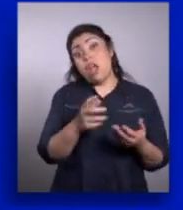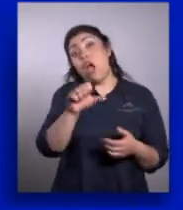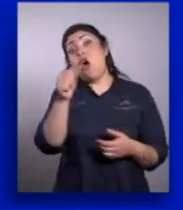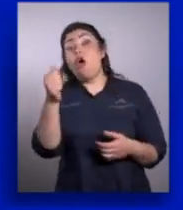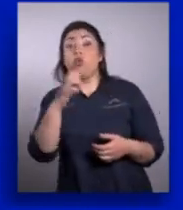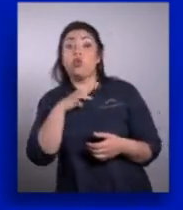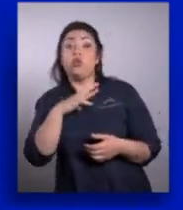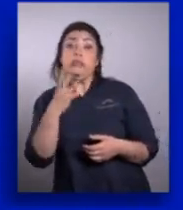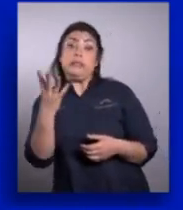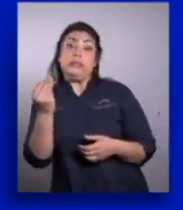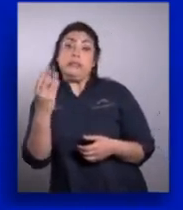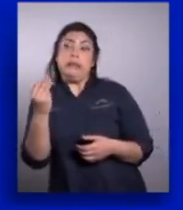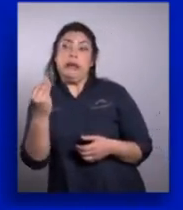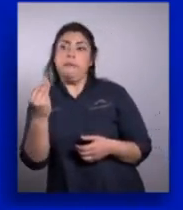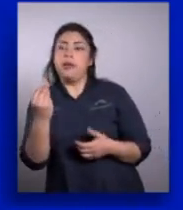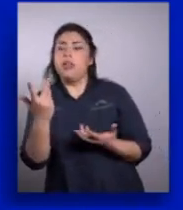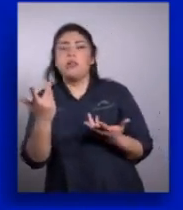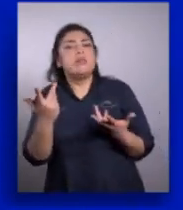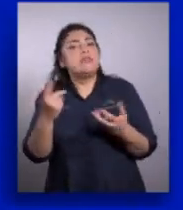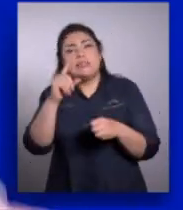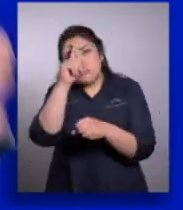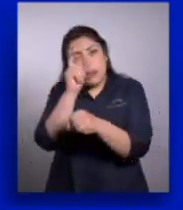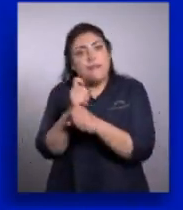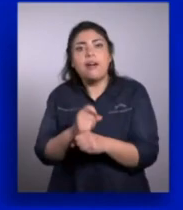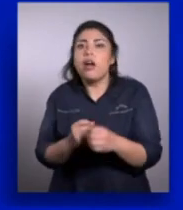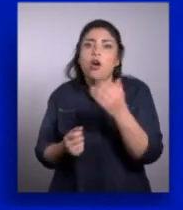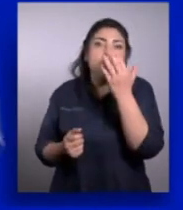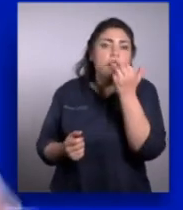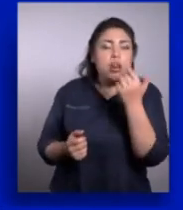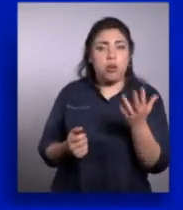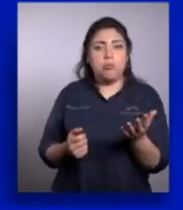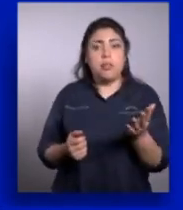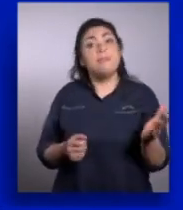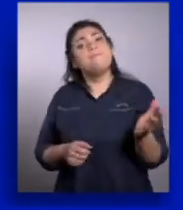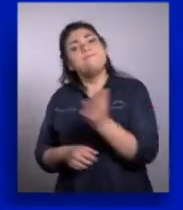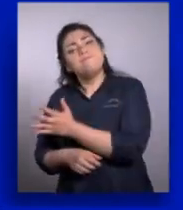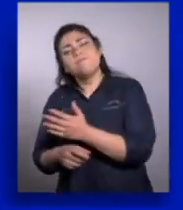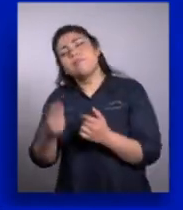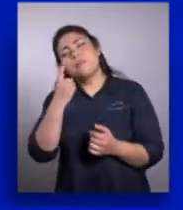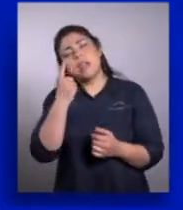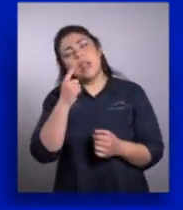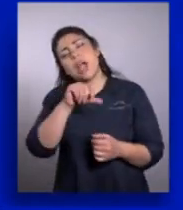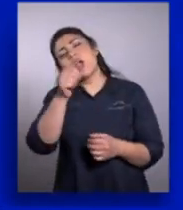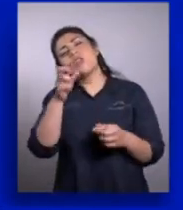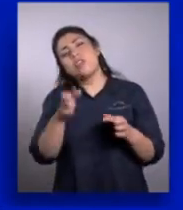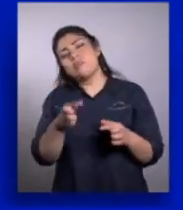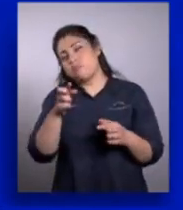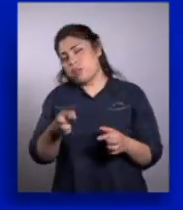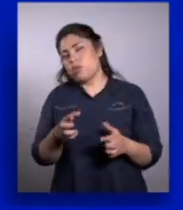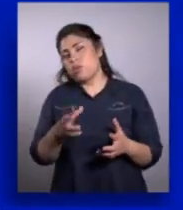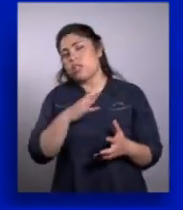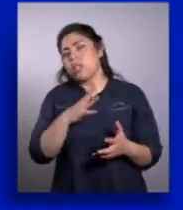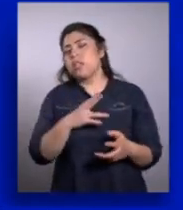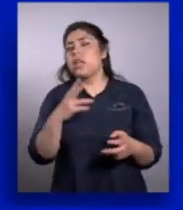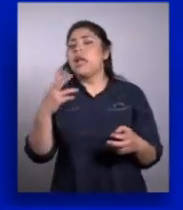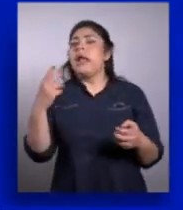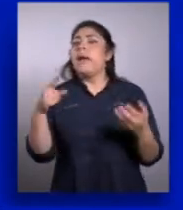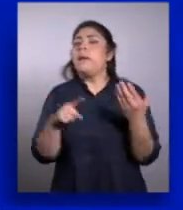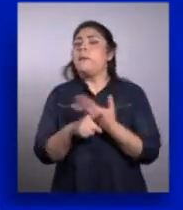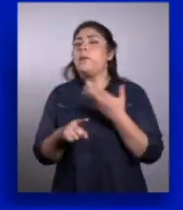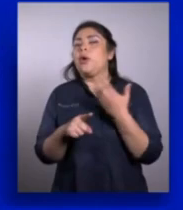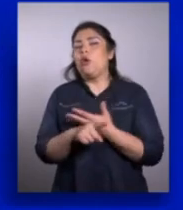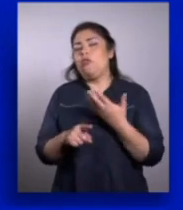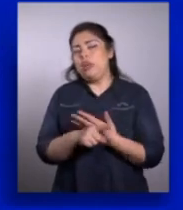tan tan serio sí por favor no me vaya mal interpretar que el coronavirus es lo último